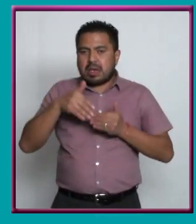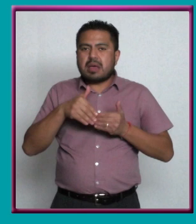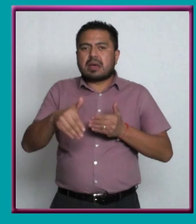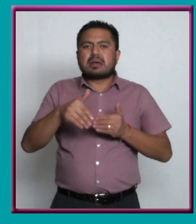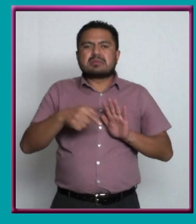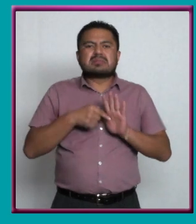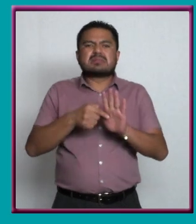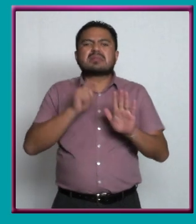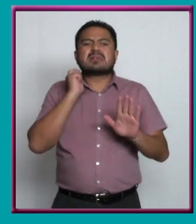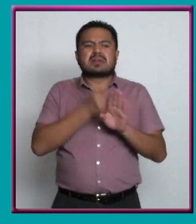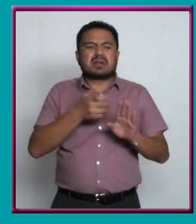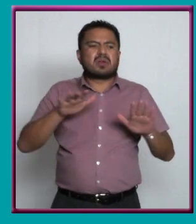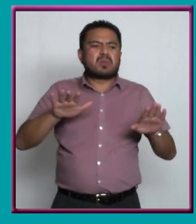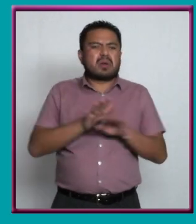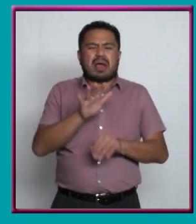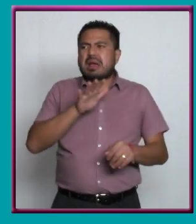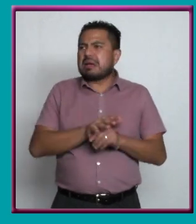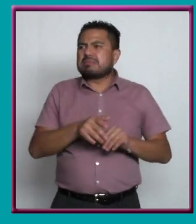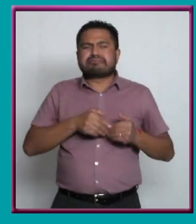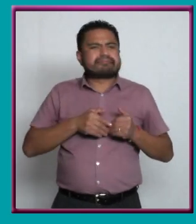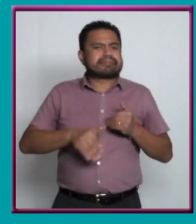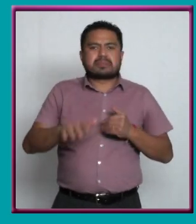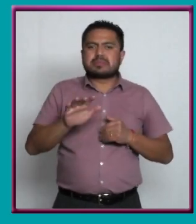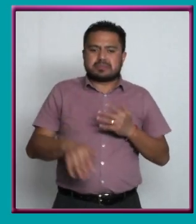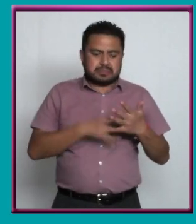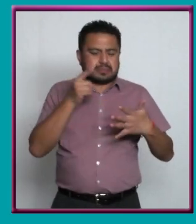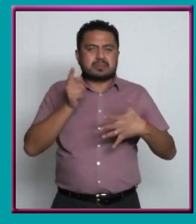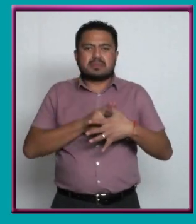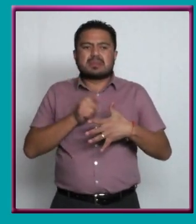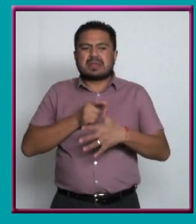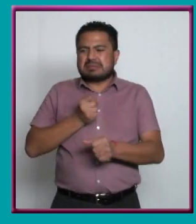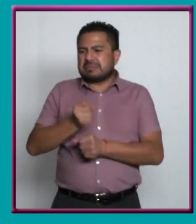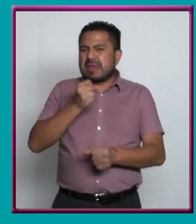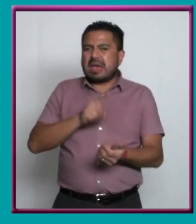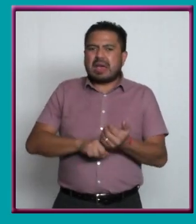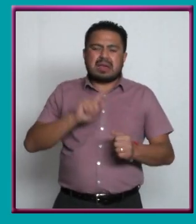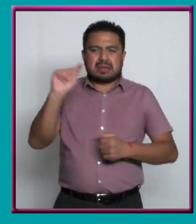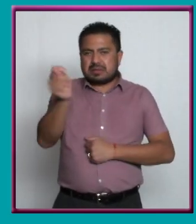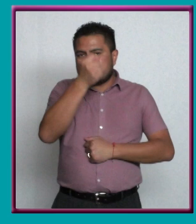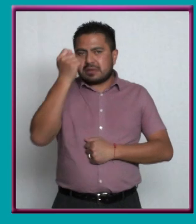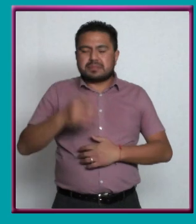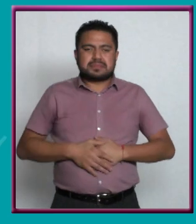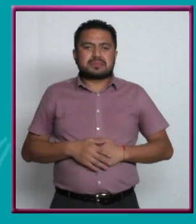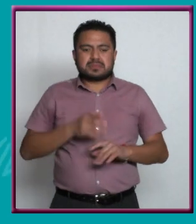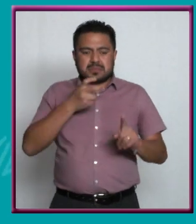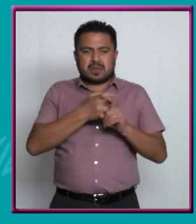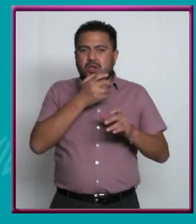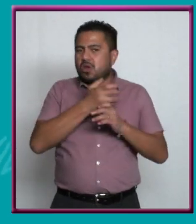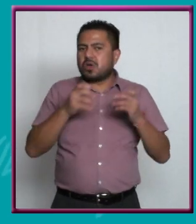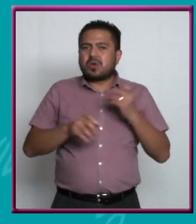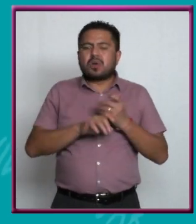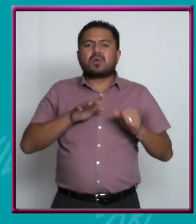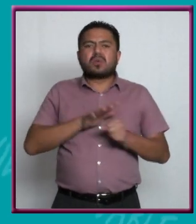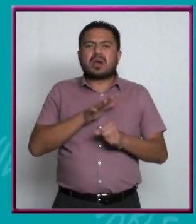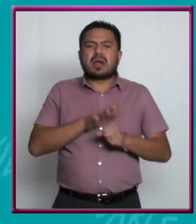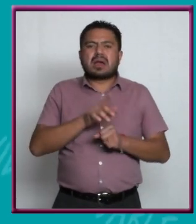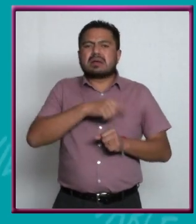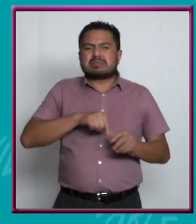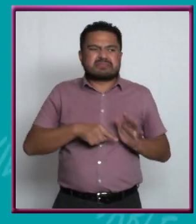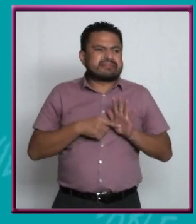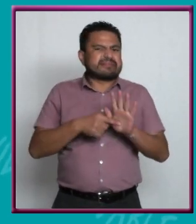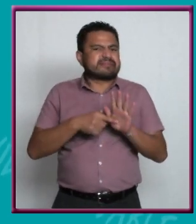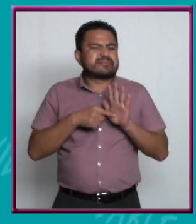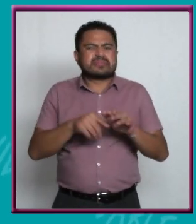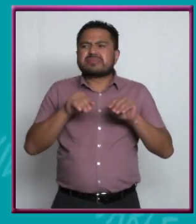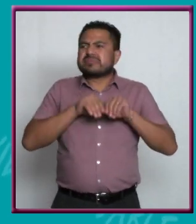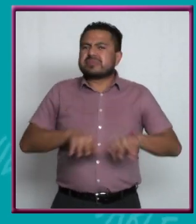y el tiempo de exposición es indeterminado. 5. Violencia digital. Son aquellas acciones en las